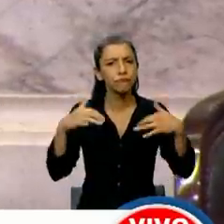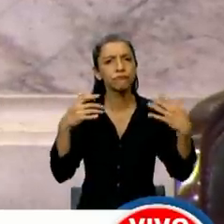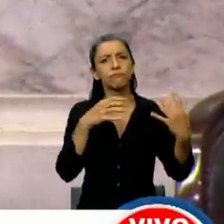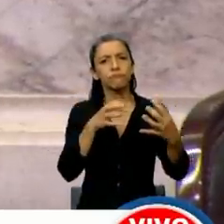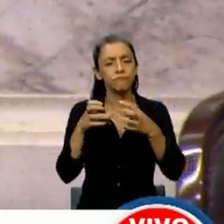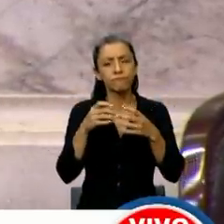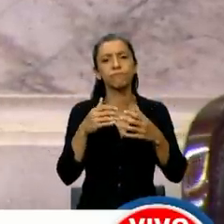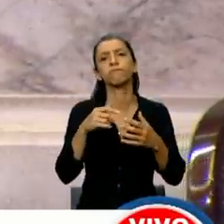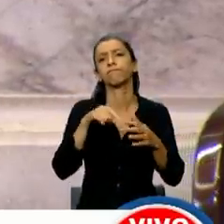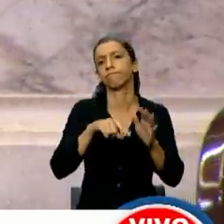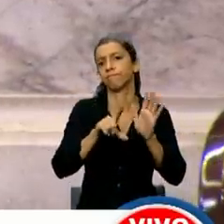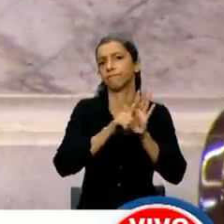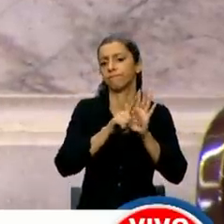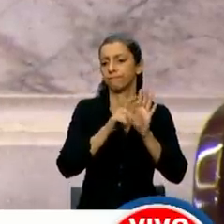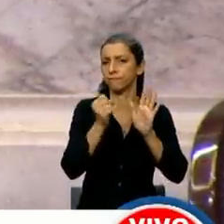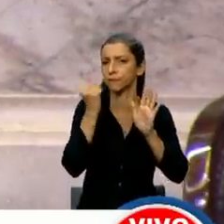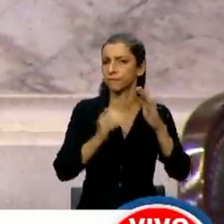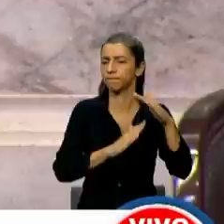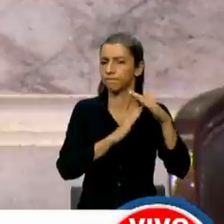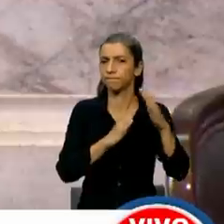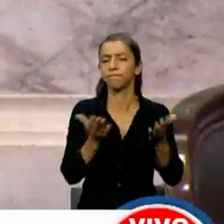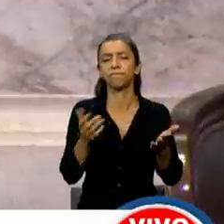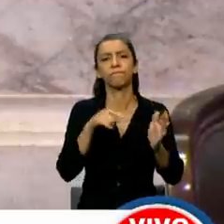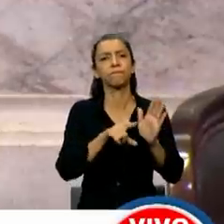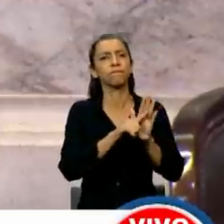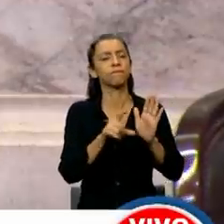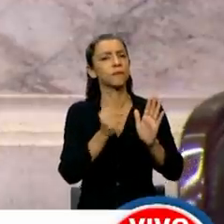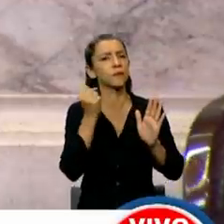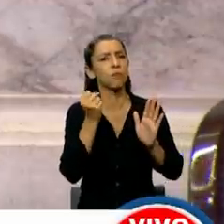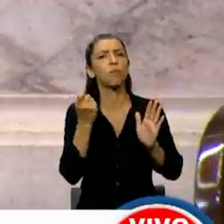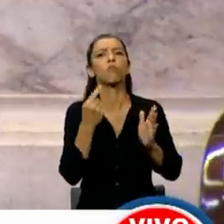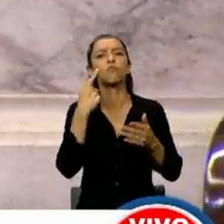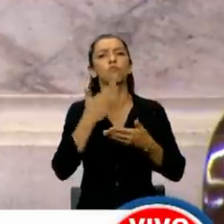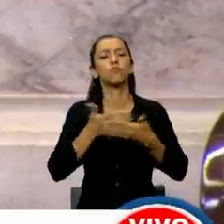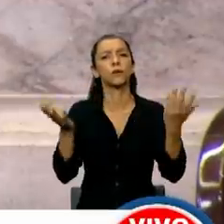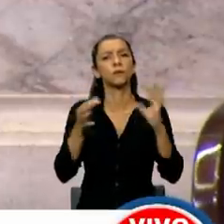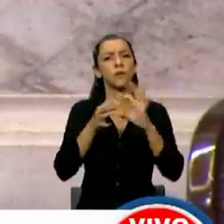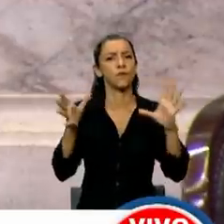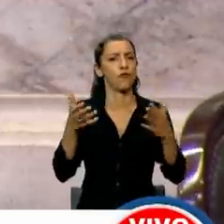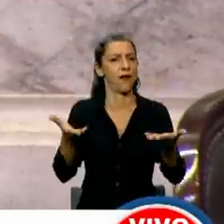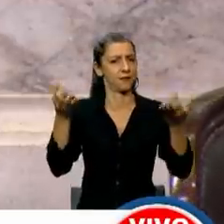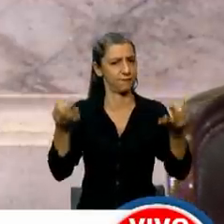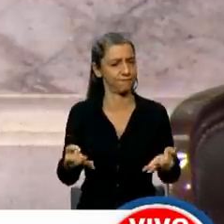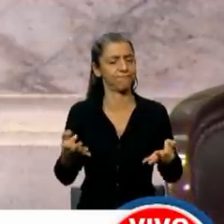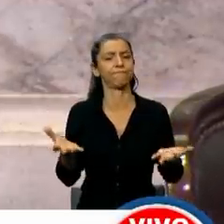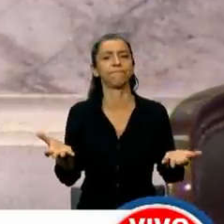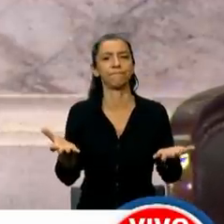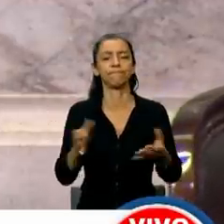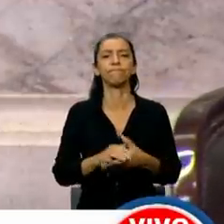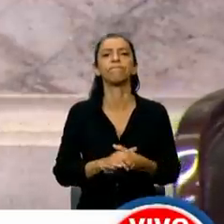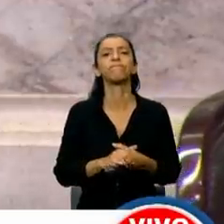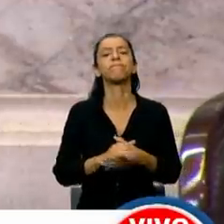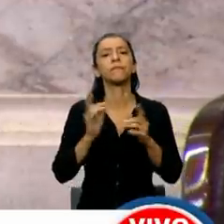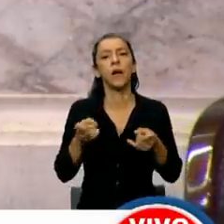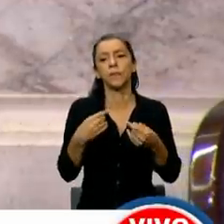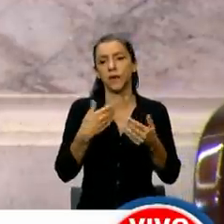tratando una ley que refleja sin dudas el sentido democrático y que particularmente refleja el